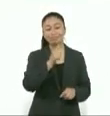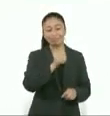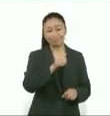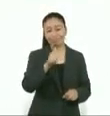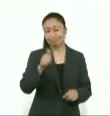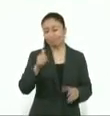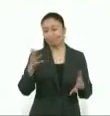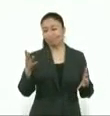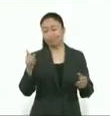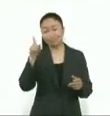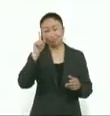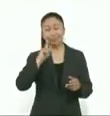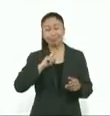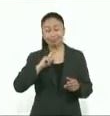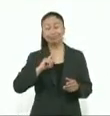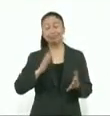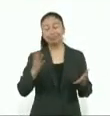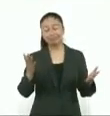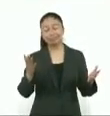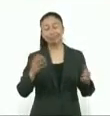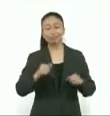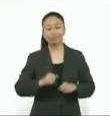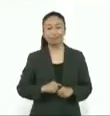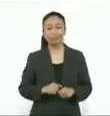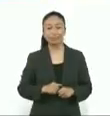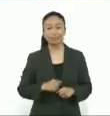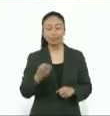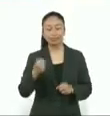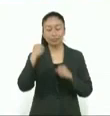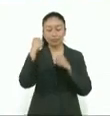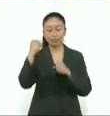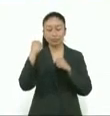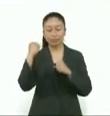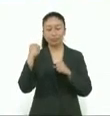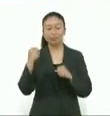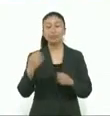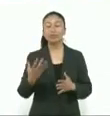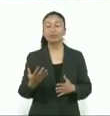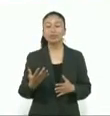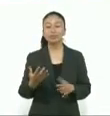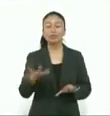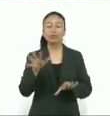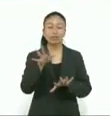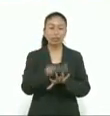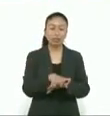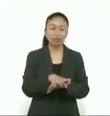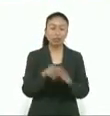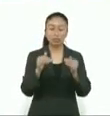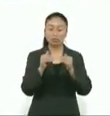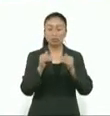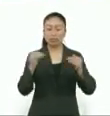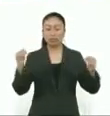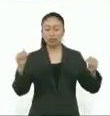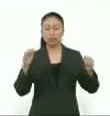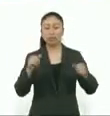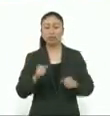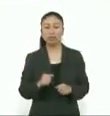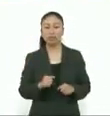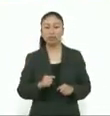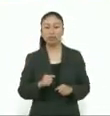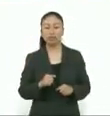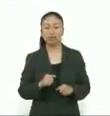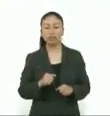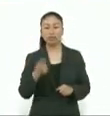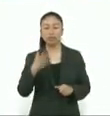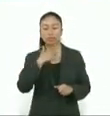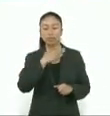nosotras. En esta lucha a favor de la equidad, de la inclusión y por el acceso a una